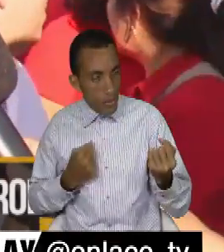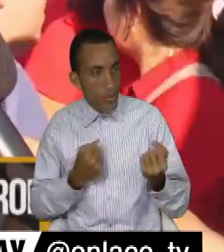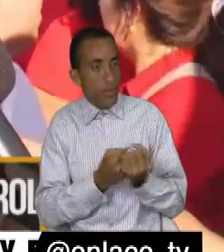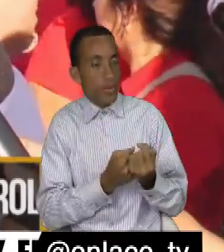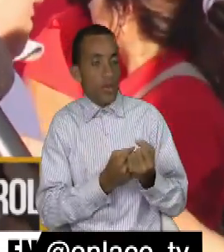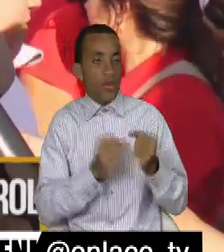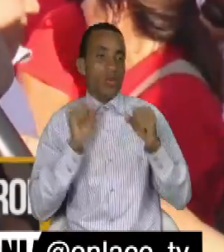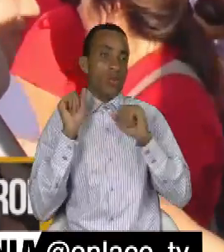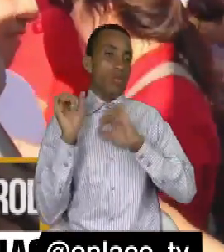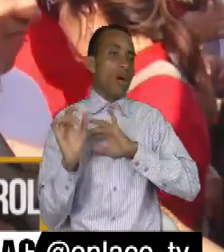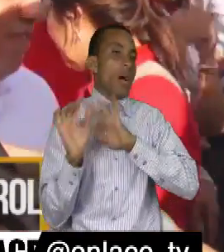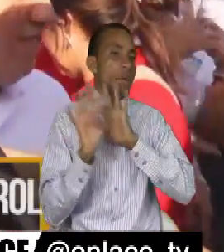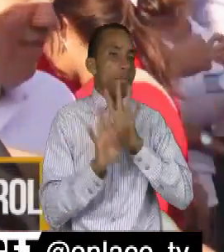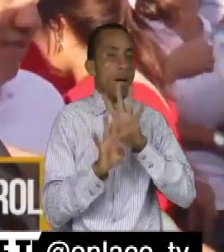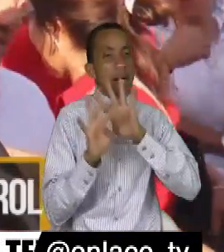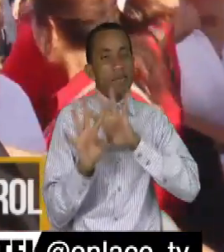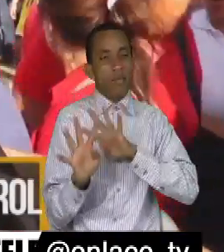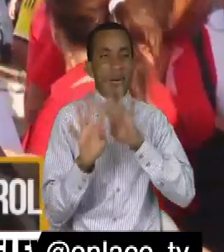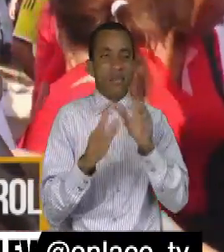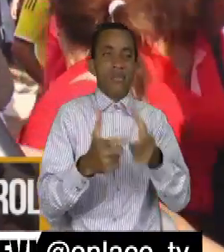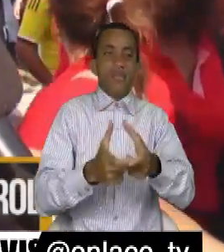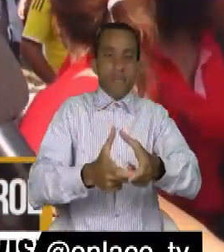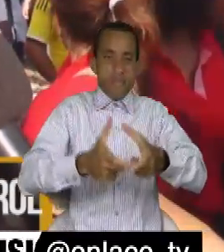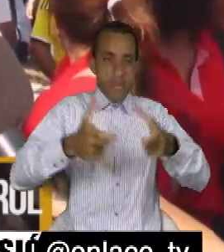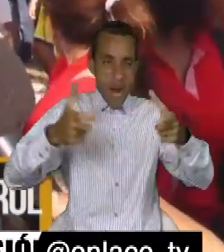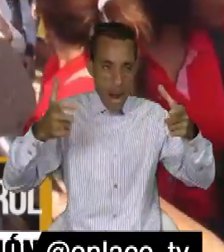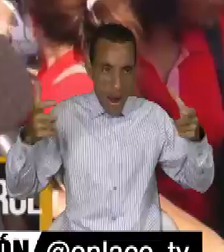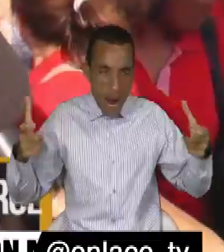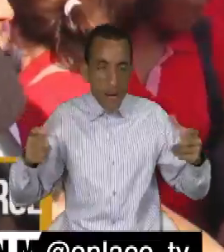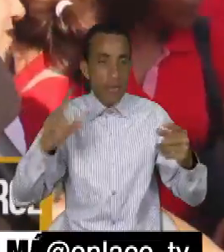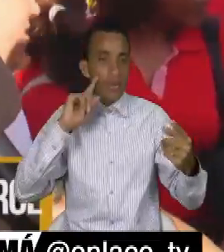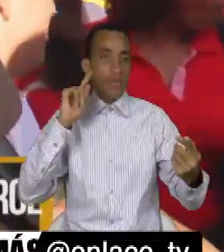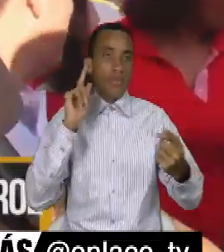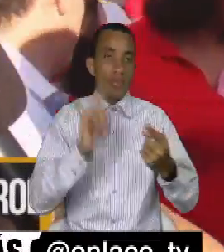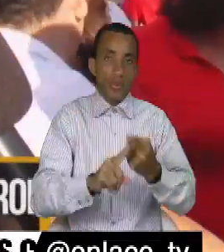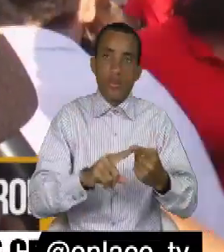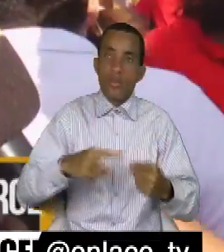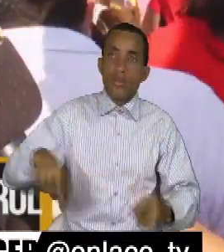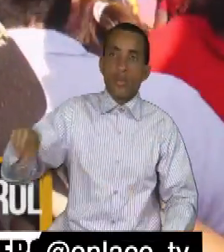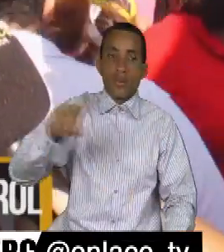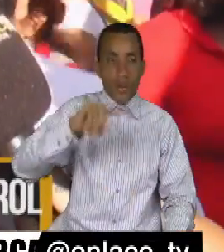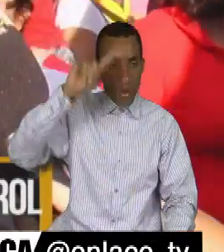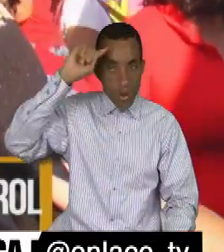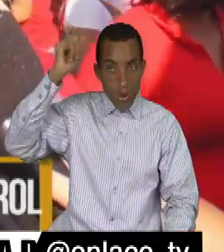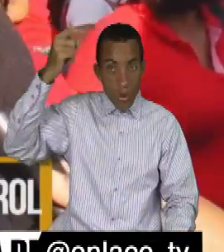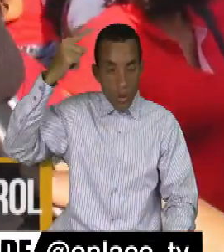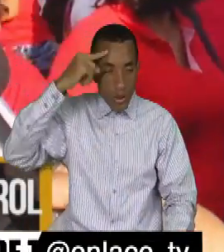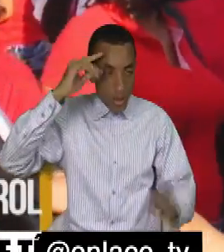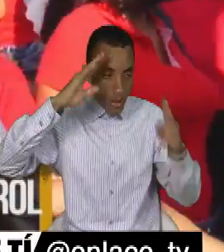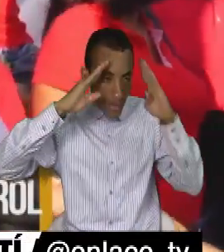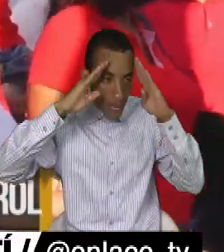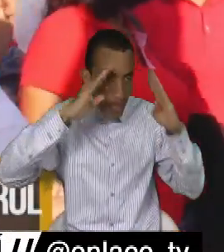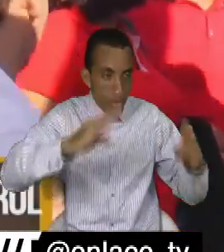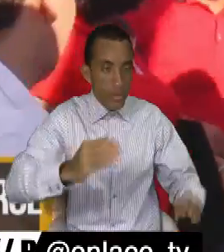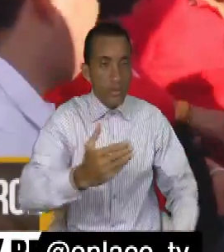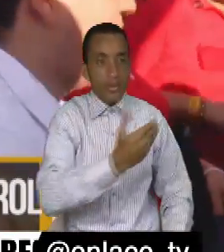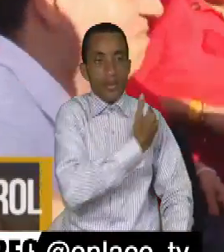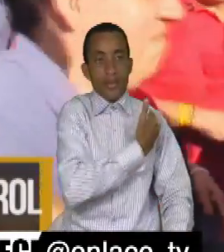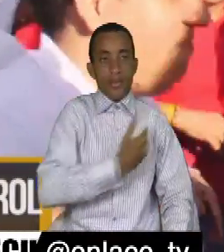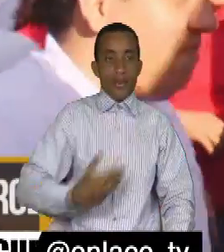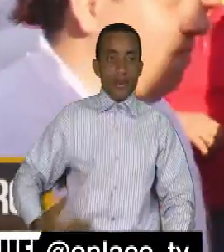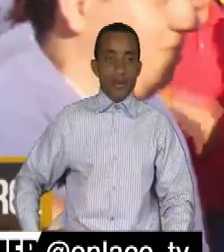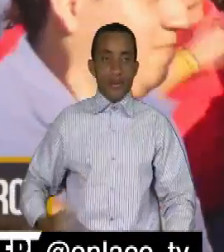marcha multitudinaria con el propósito de llamar la atención al gobierno nacional y de manera particular al señor presidente de